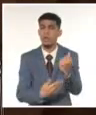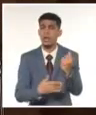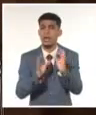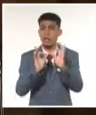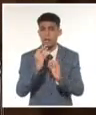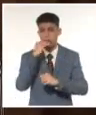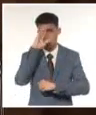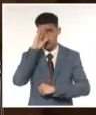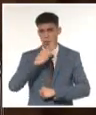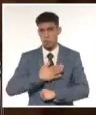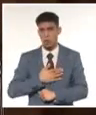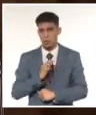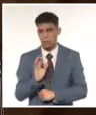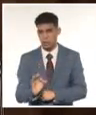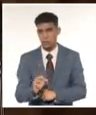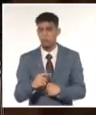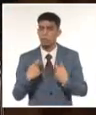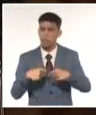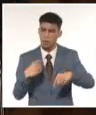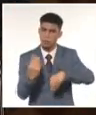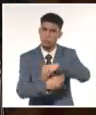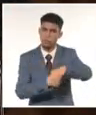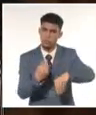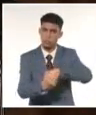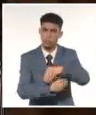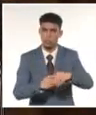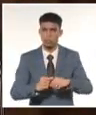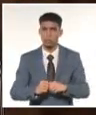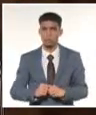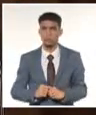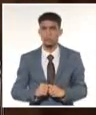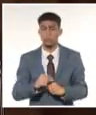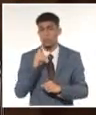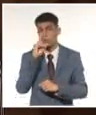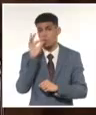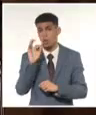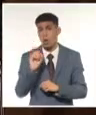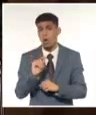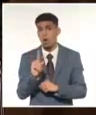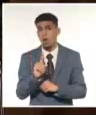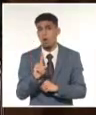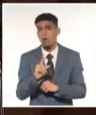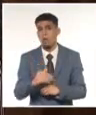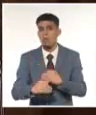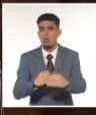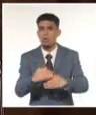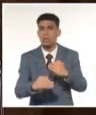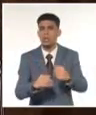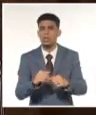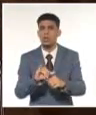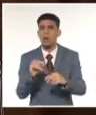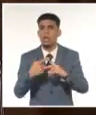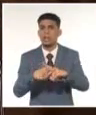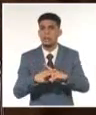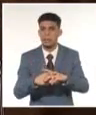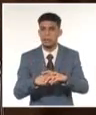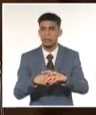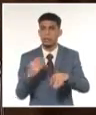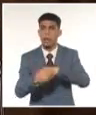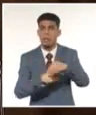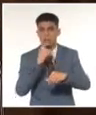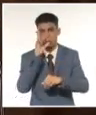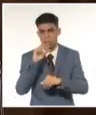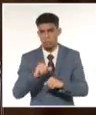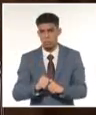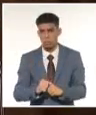que estamos llamados a cambiar. No estamos en un proceso más de rectificación. Estamos siendo consecuentes con un llamado